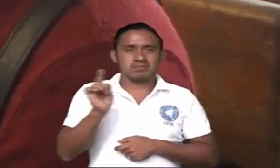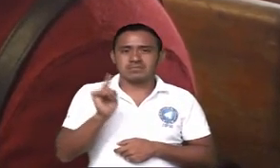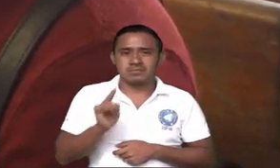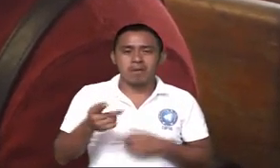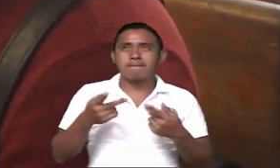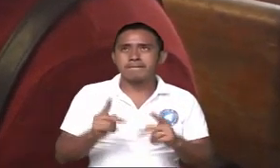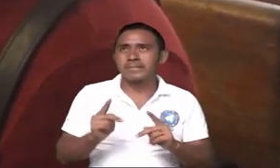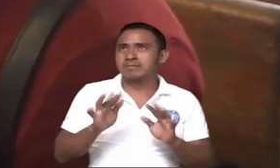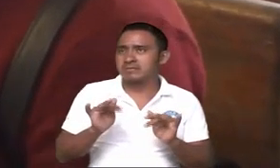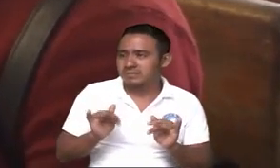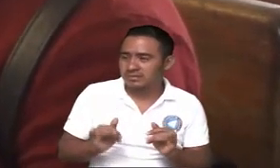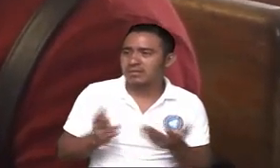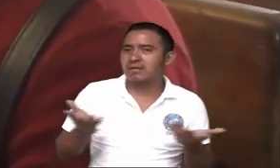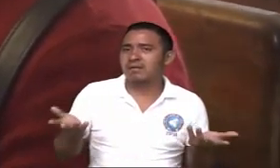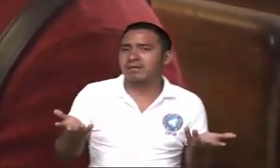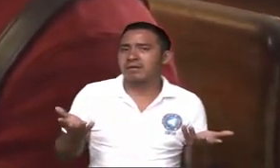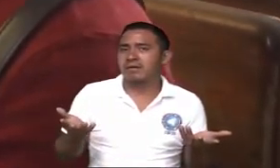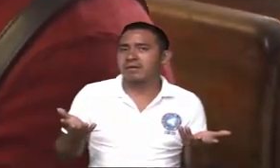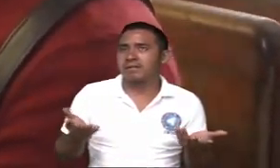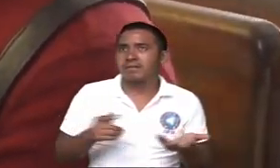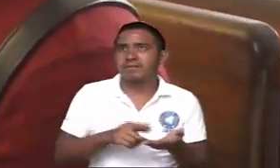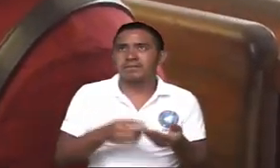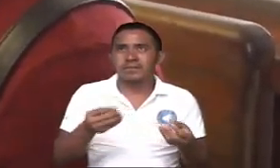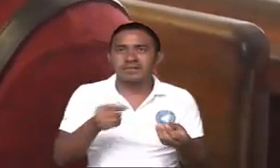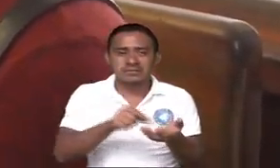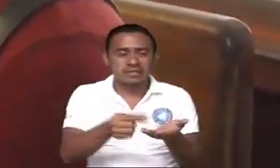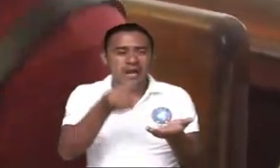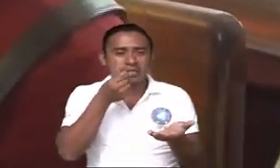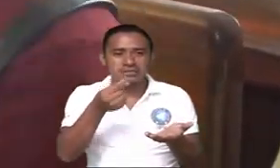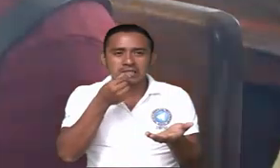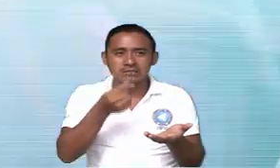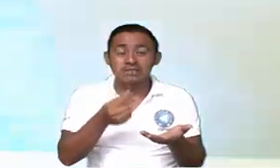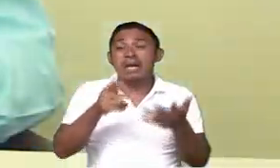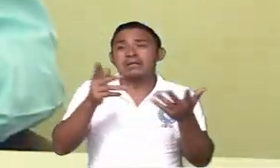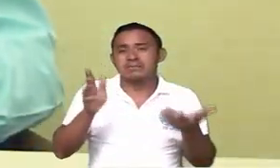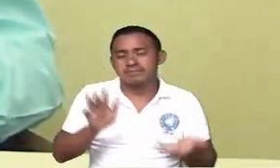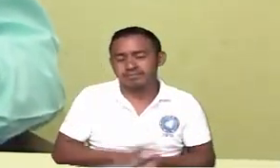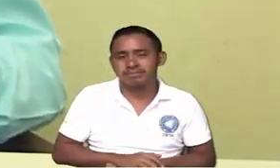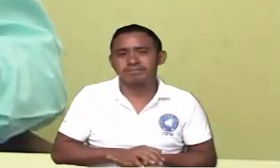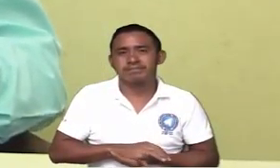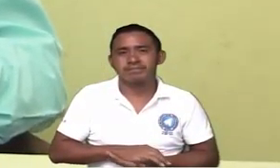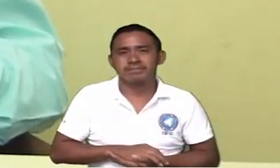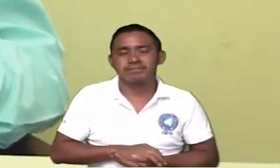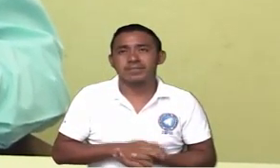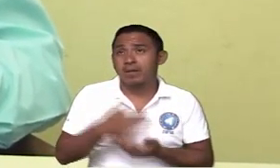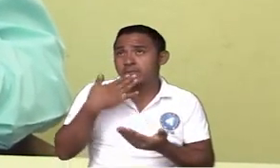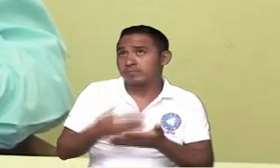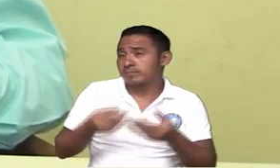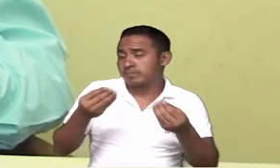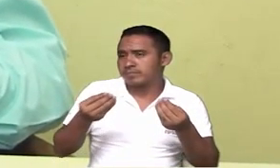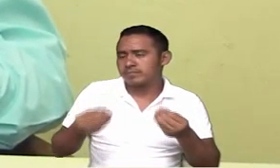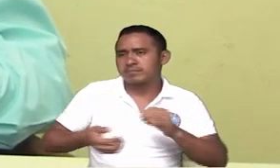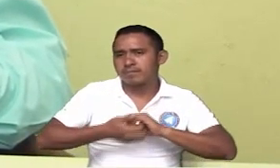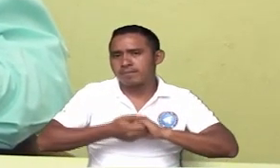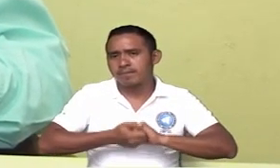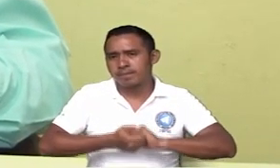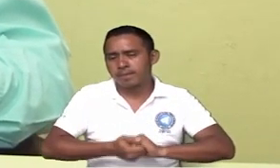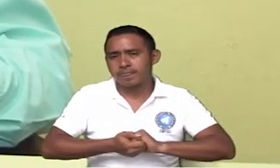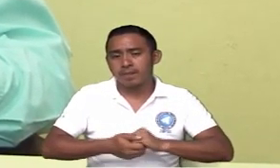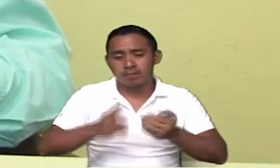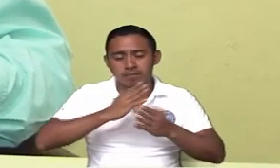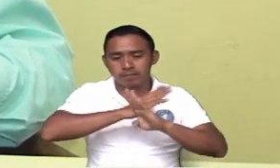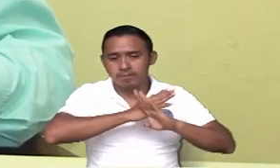han ofrecido el chicle. Nadie se salva. Muchas gracias, amigos televidentes que sintonizan